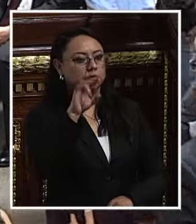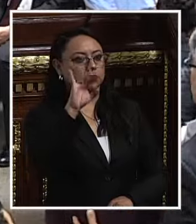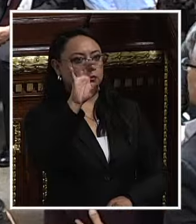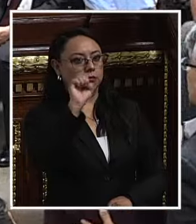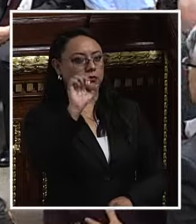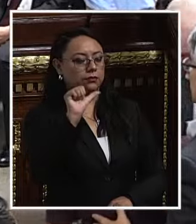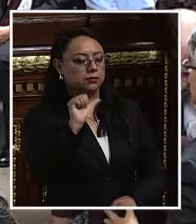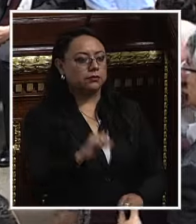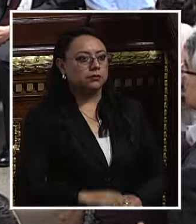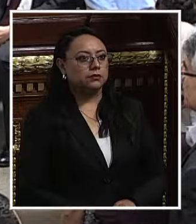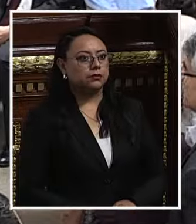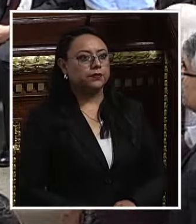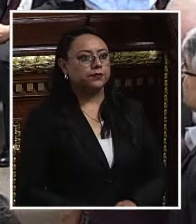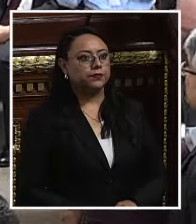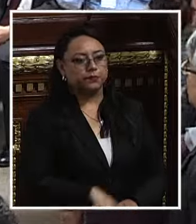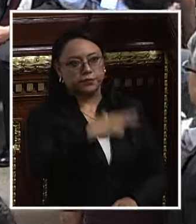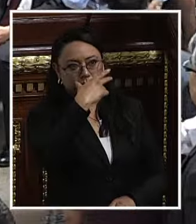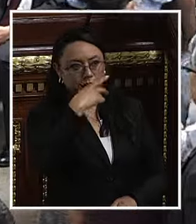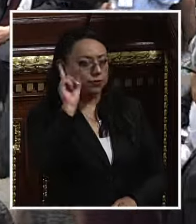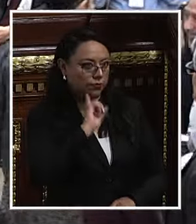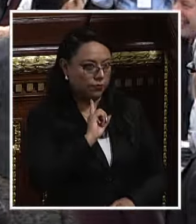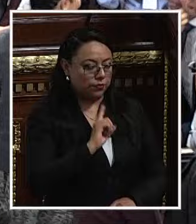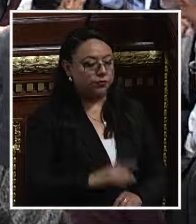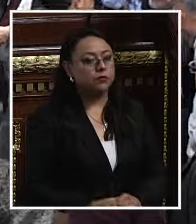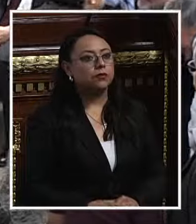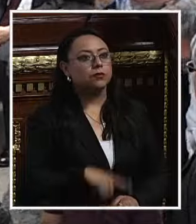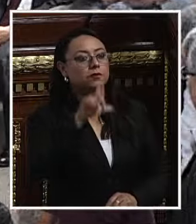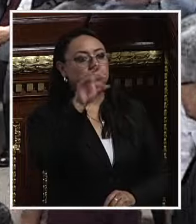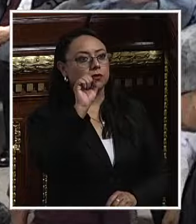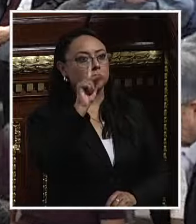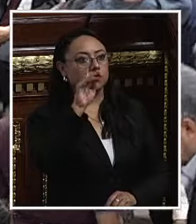López Martínez Yolanda Alicia.